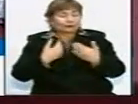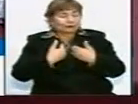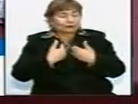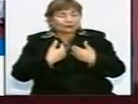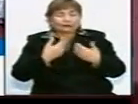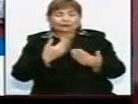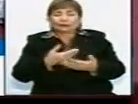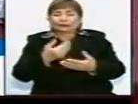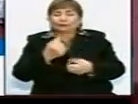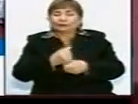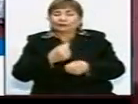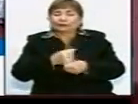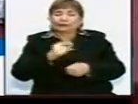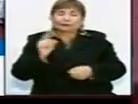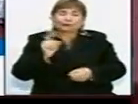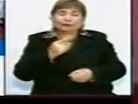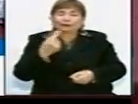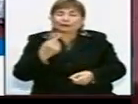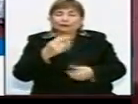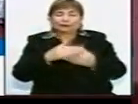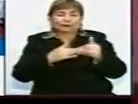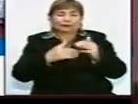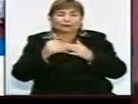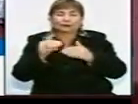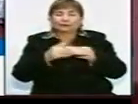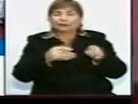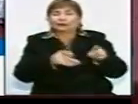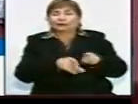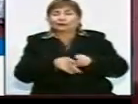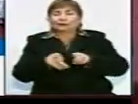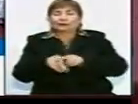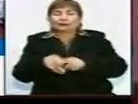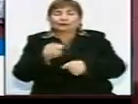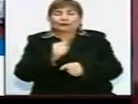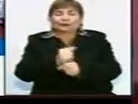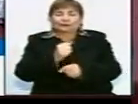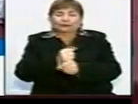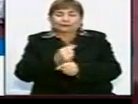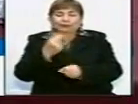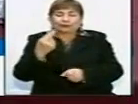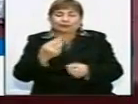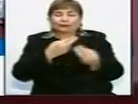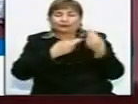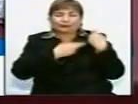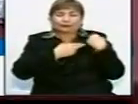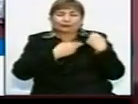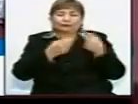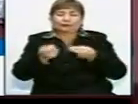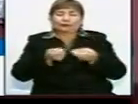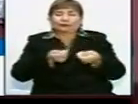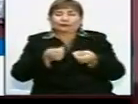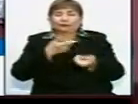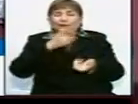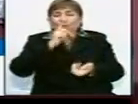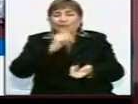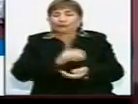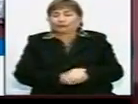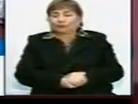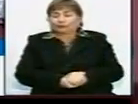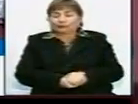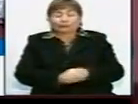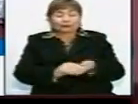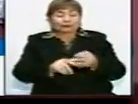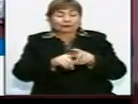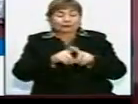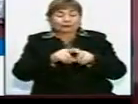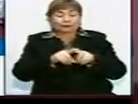trabajo no solamente en el marco de la reconstrucción sino también es un trabajo a cargo de la administradora nacional del agua que depende